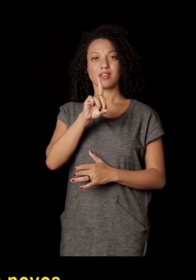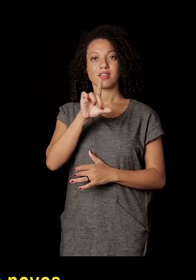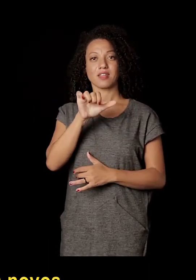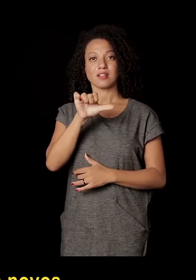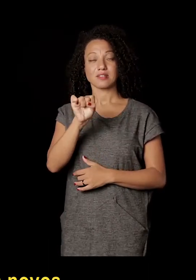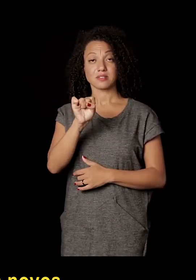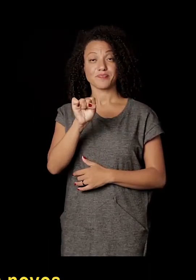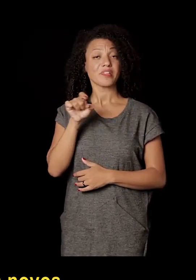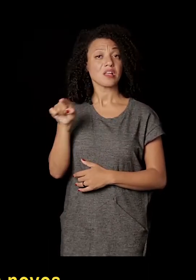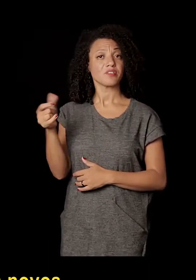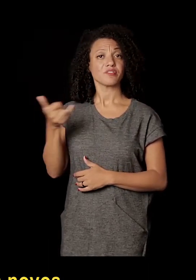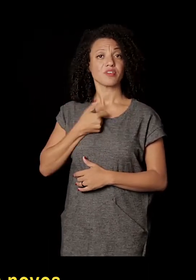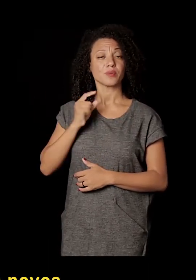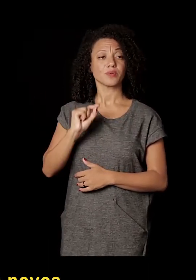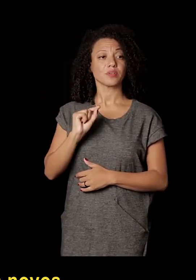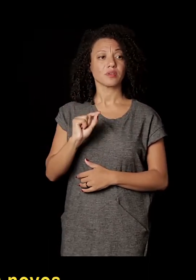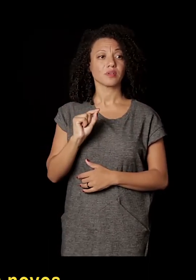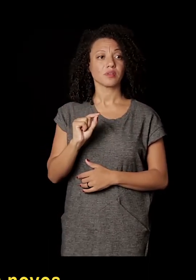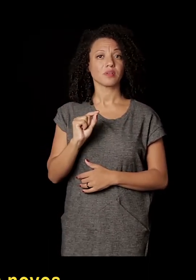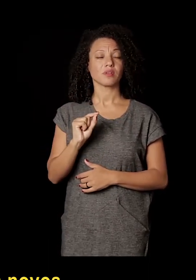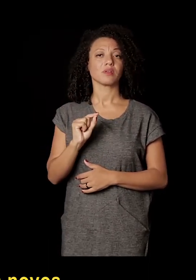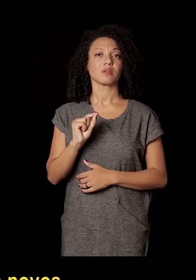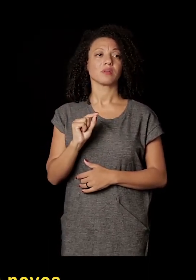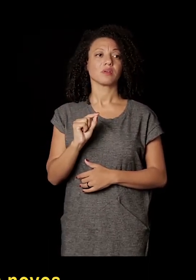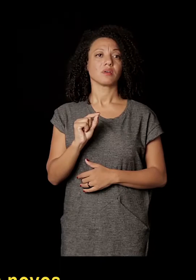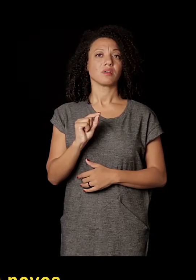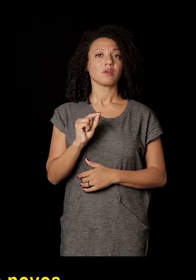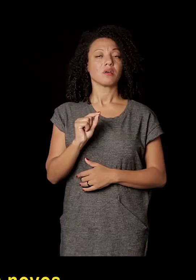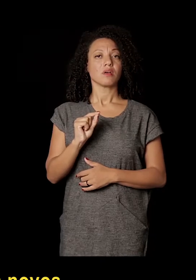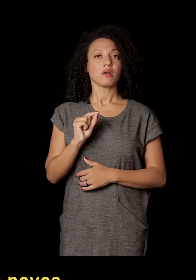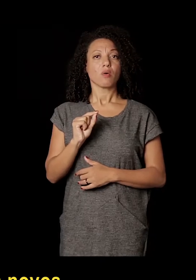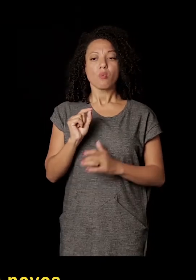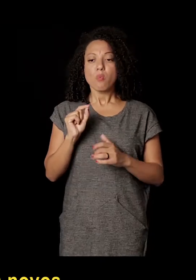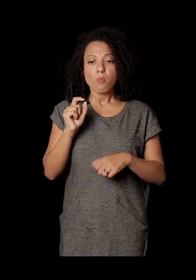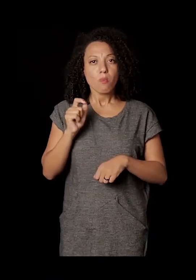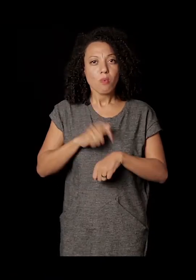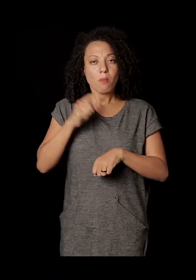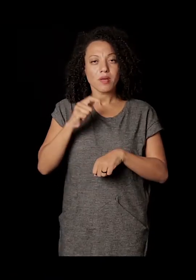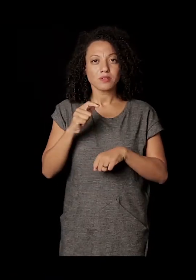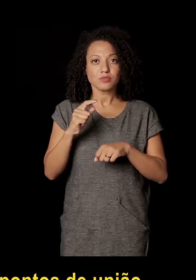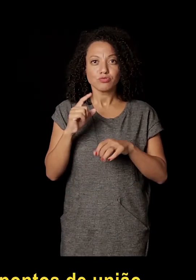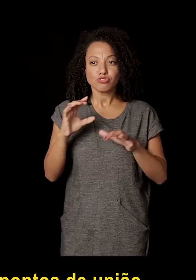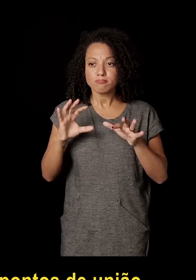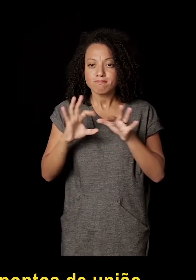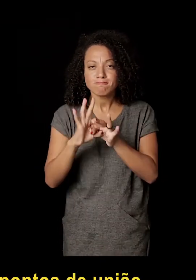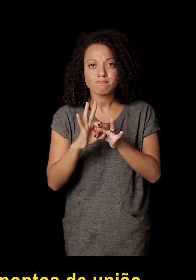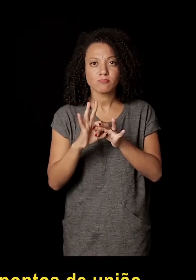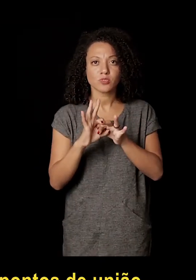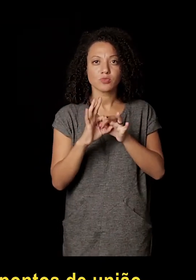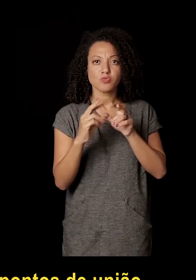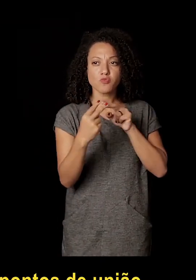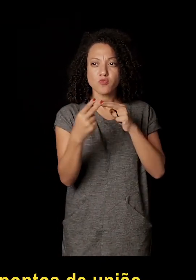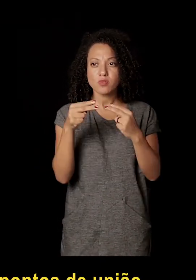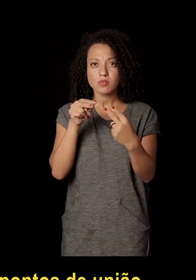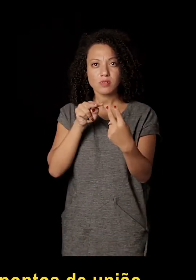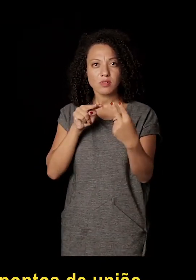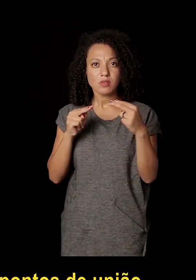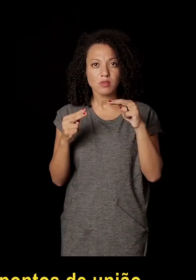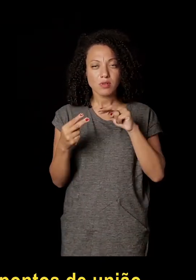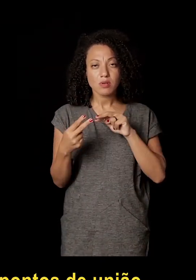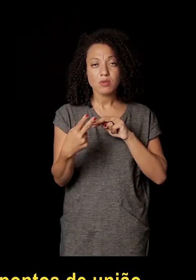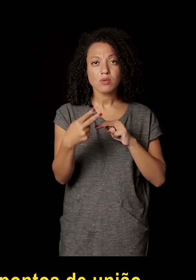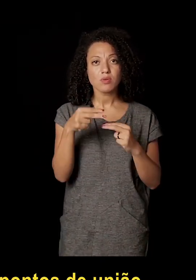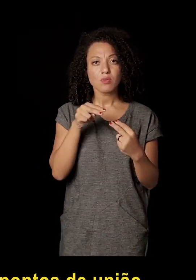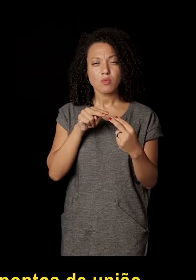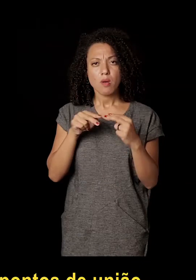que hay nodos, es decir, los puntos de unión, y que alrededor de esos nodos, de esos puntos